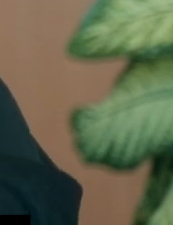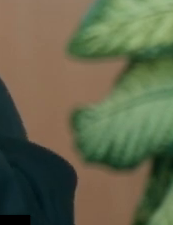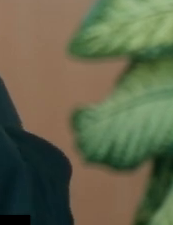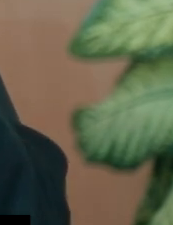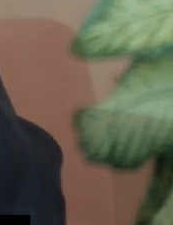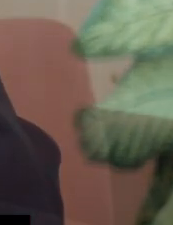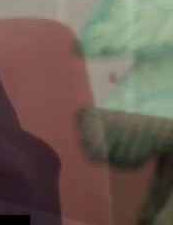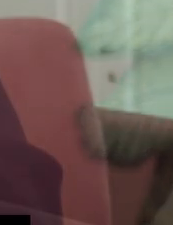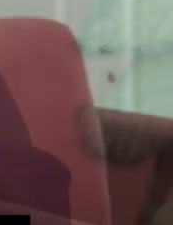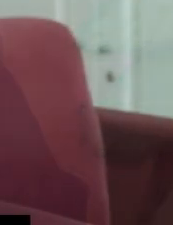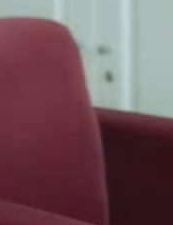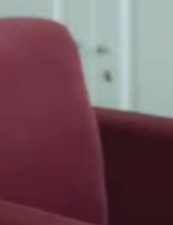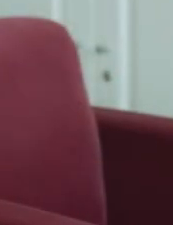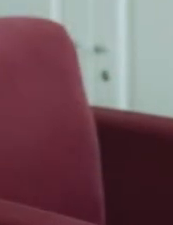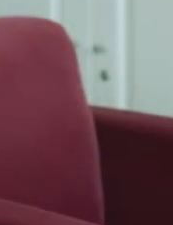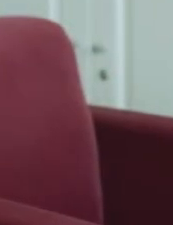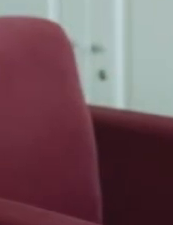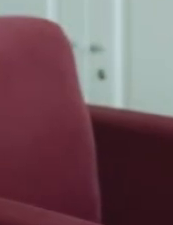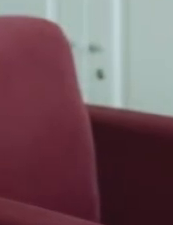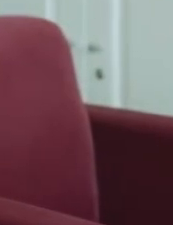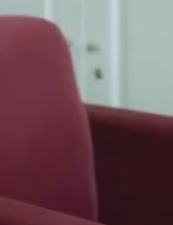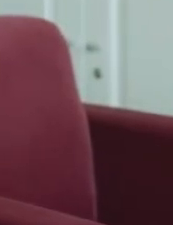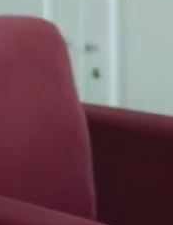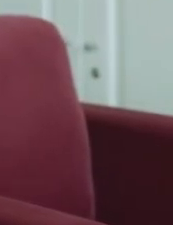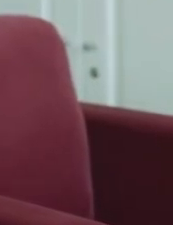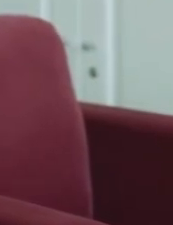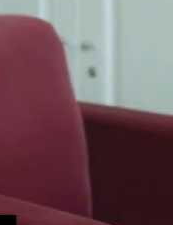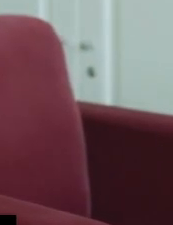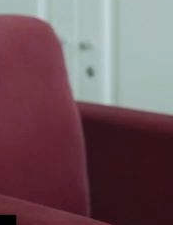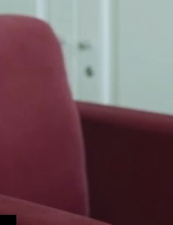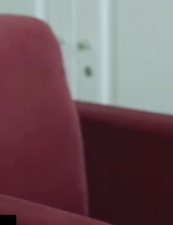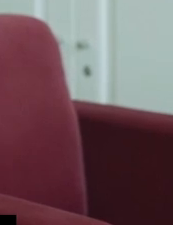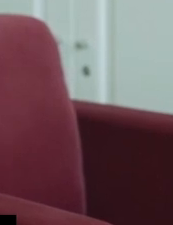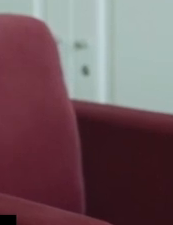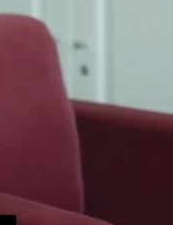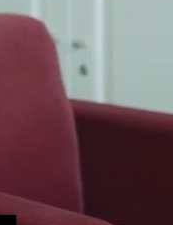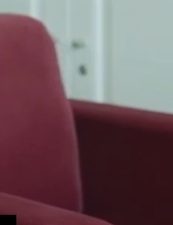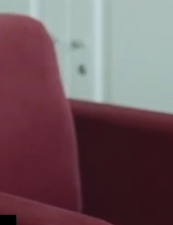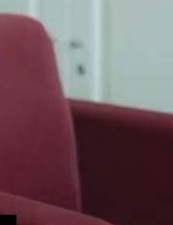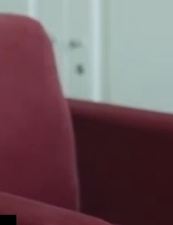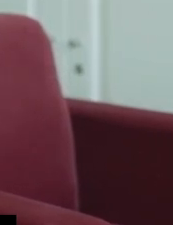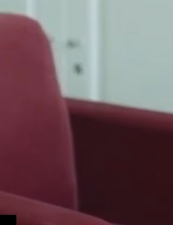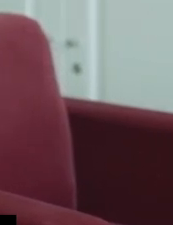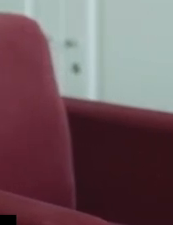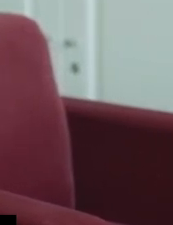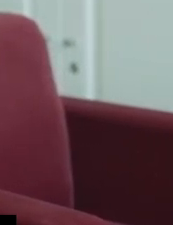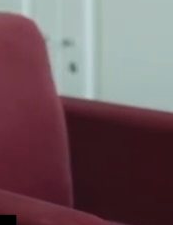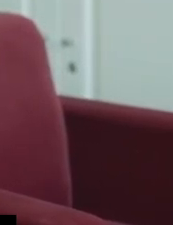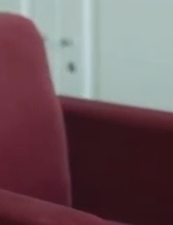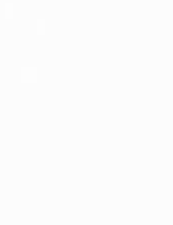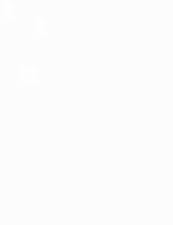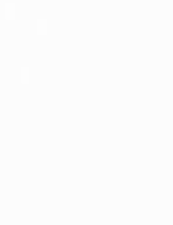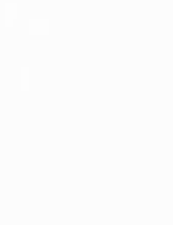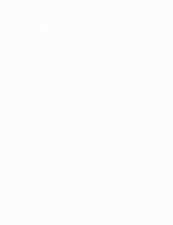inicialmente estaban entre los objetivos de la acción de la organización se conviertan en protagonistas, agentes de esa